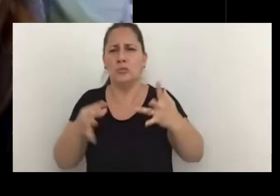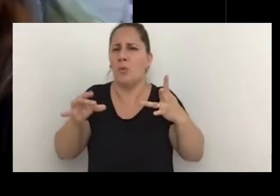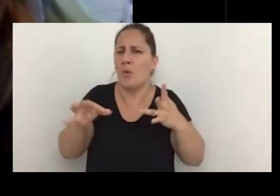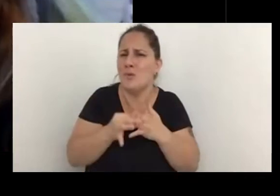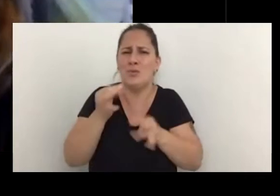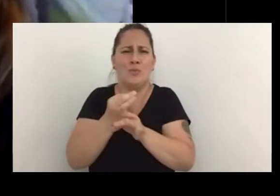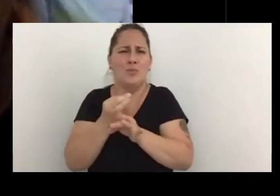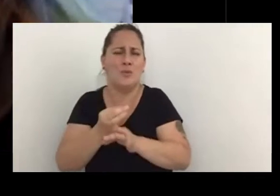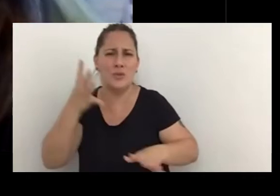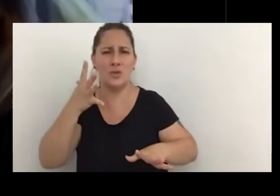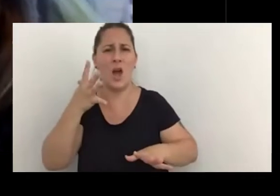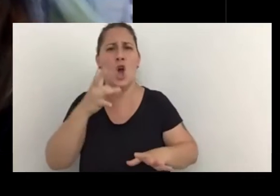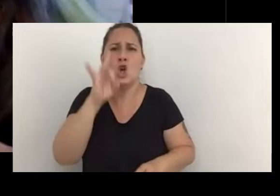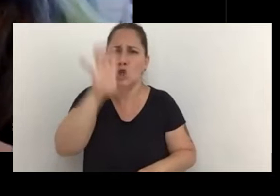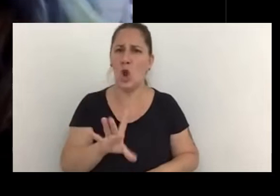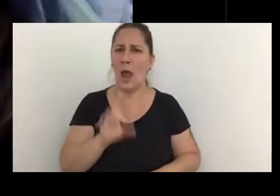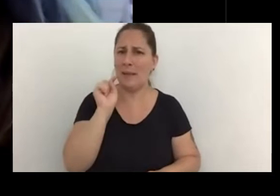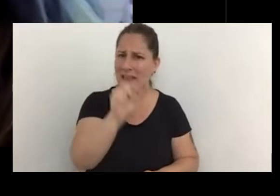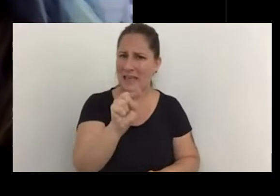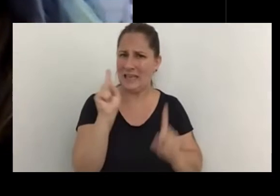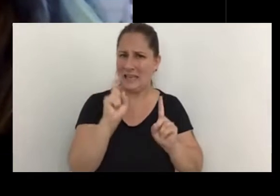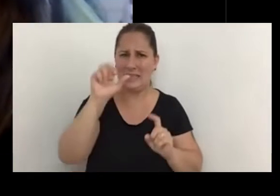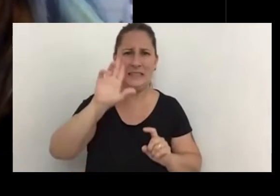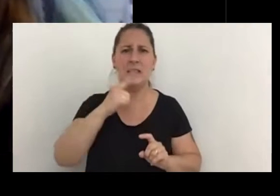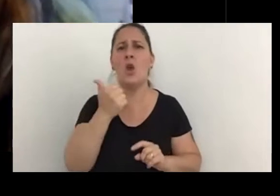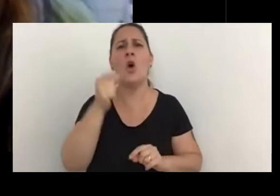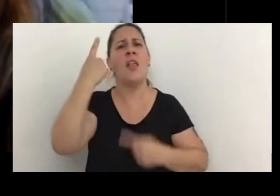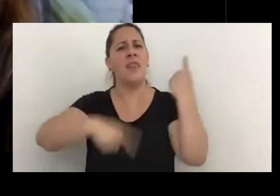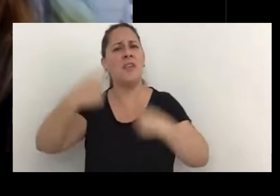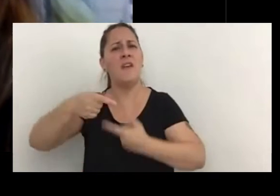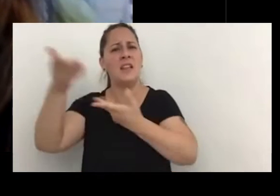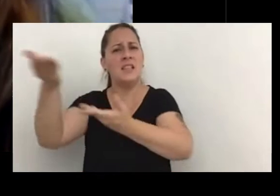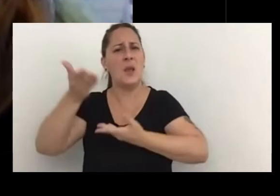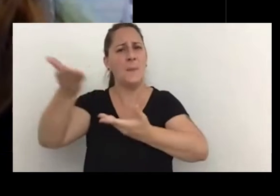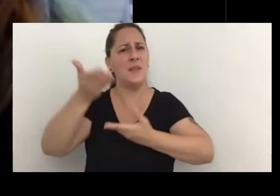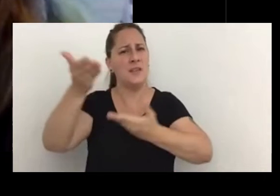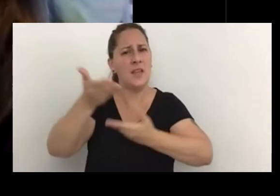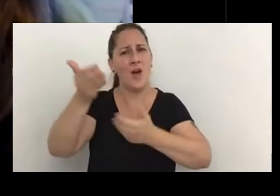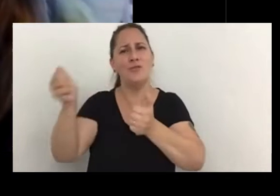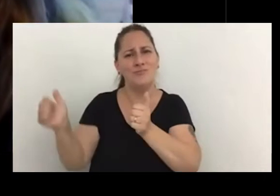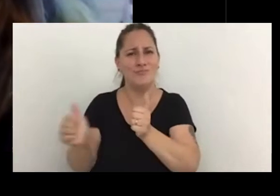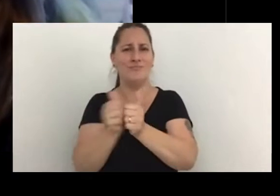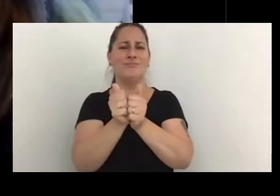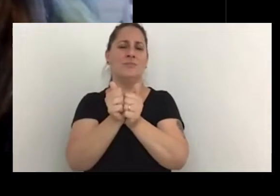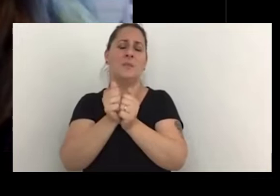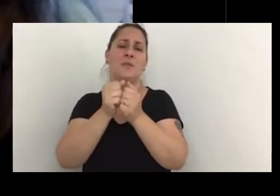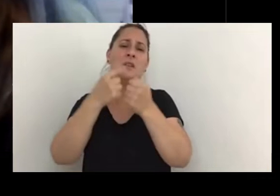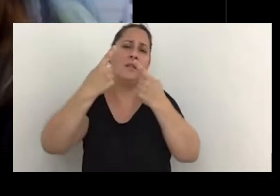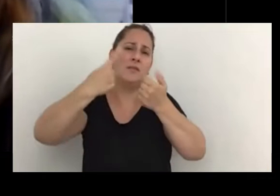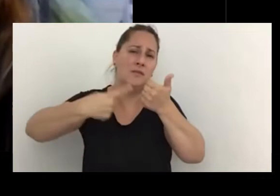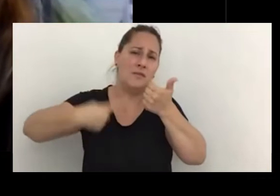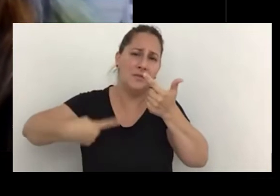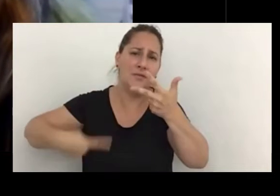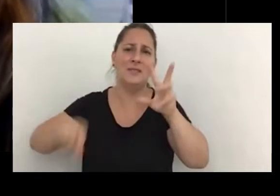de ella, sino también de todos los invitados que pasaron durante lo largo de este año, que nos acompañaron con infinitas cantidades de temas